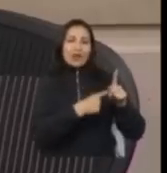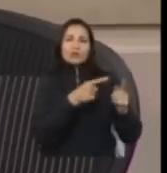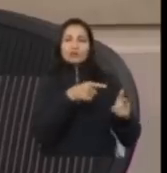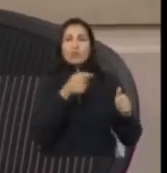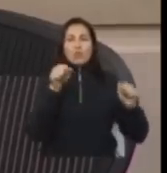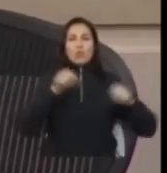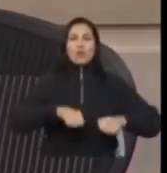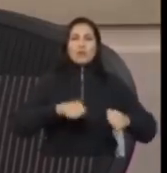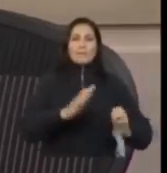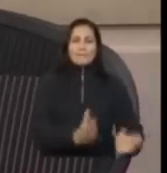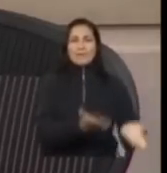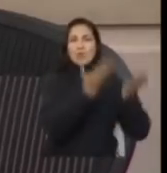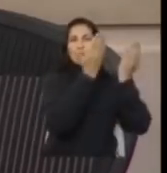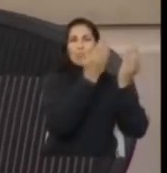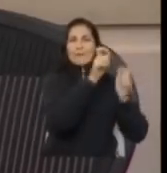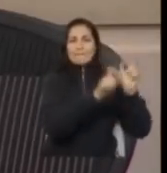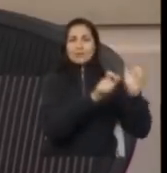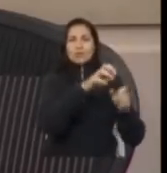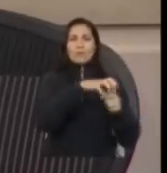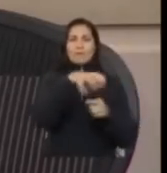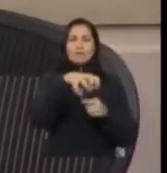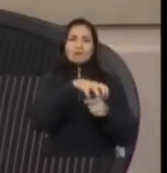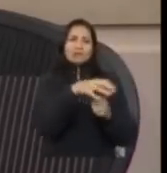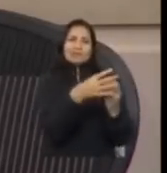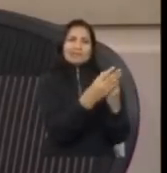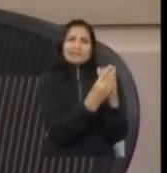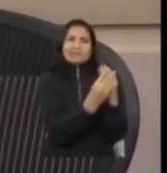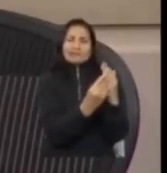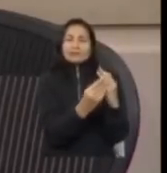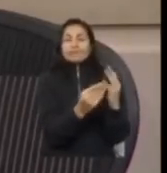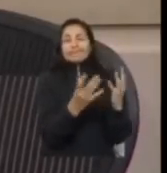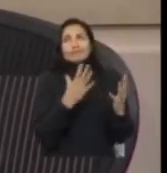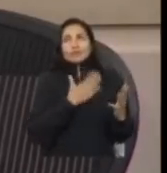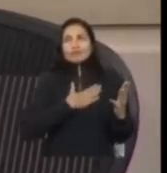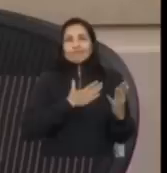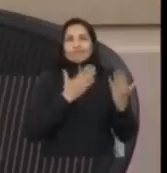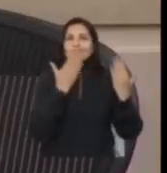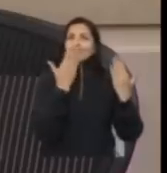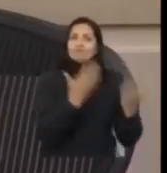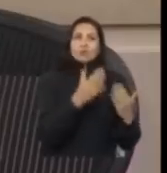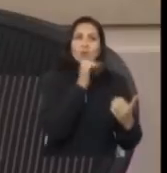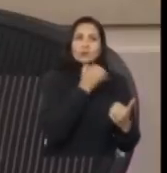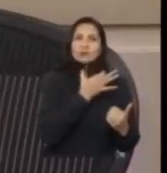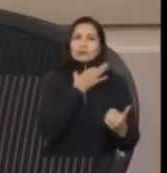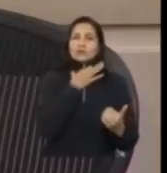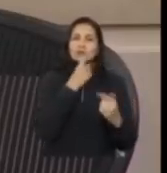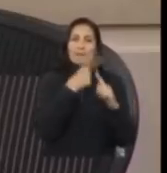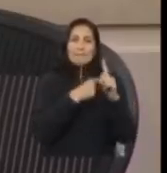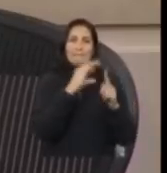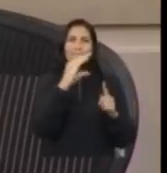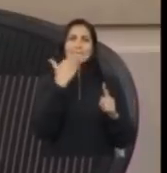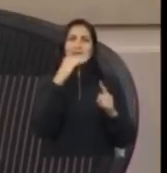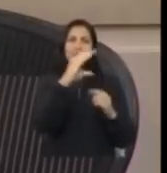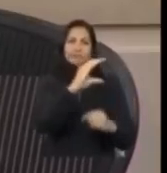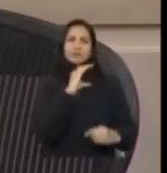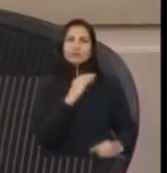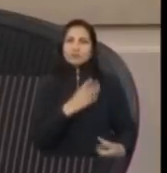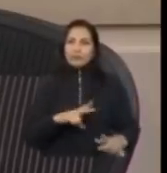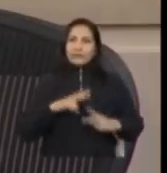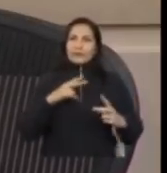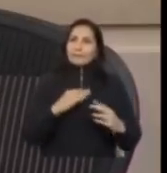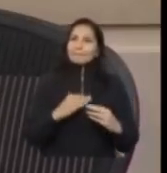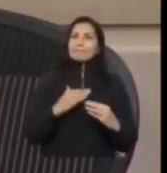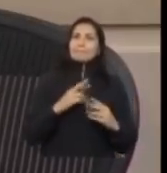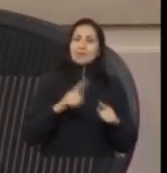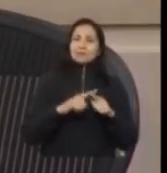pueda mejorar las condiciones de las poblaciones que hoy, infortunadamente, no les alcanza el salario mínimo para sobrevivir. Allí